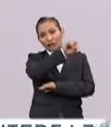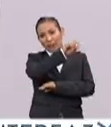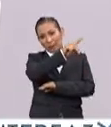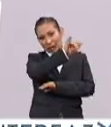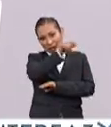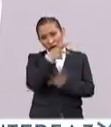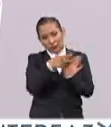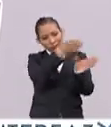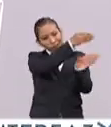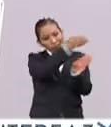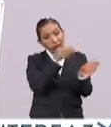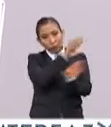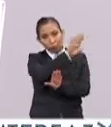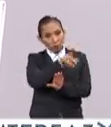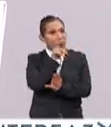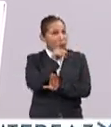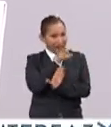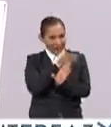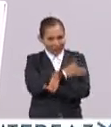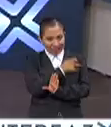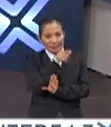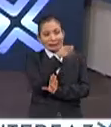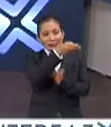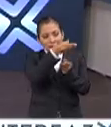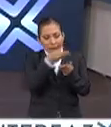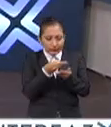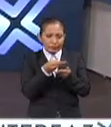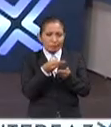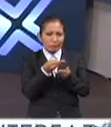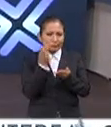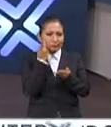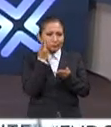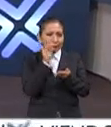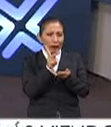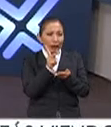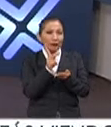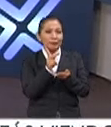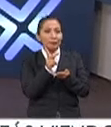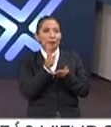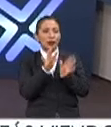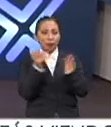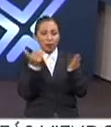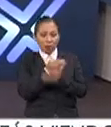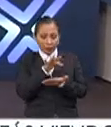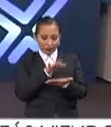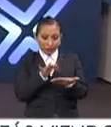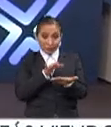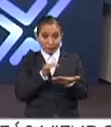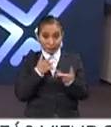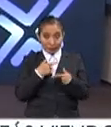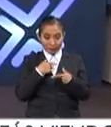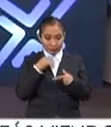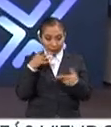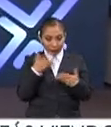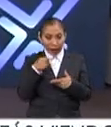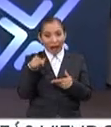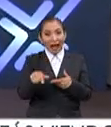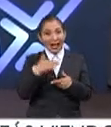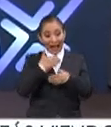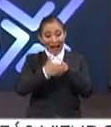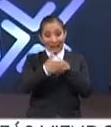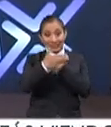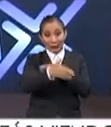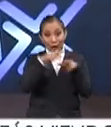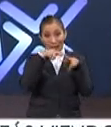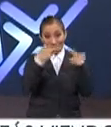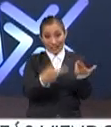Sí. Se muere ella y pues ahora sí que sorprendida mucha gente se da cuenta que los archivos